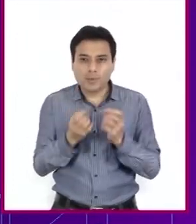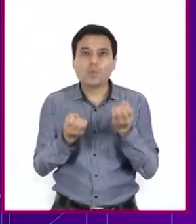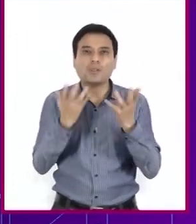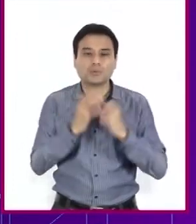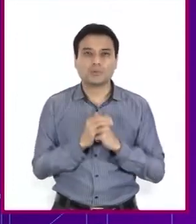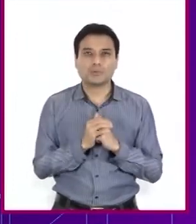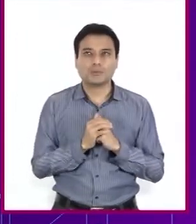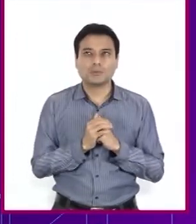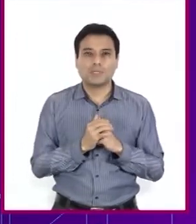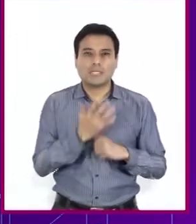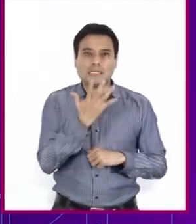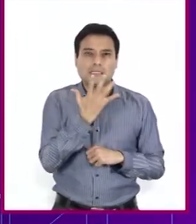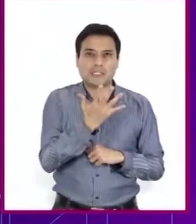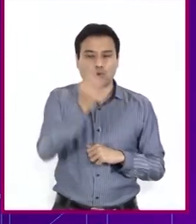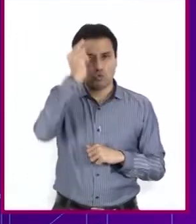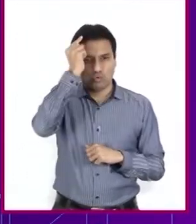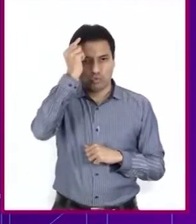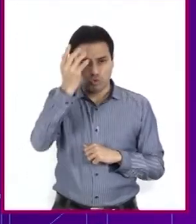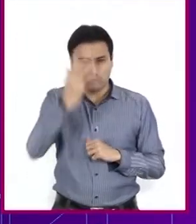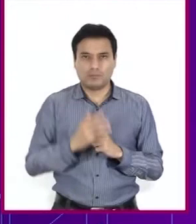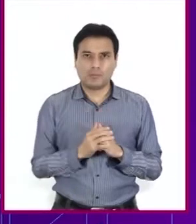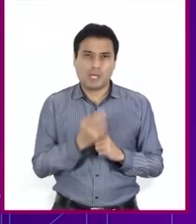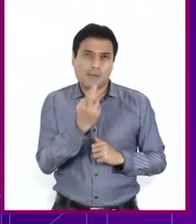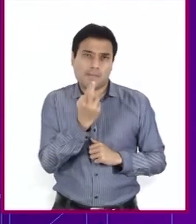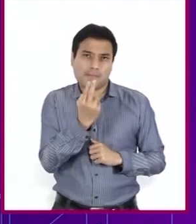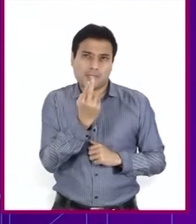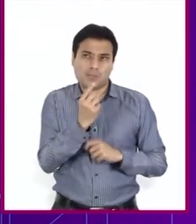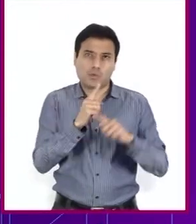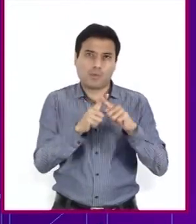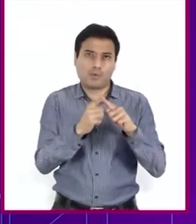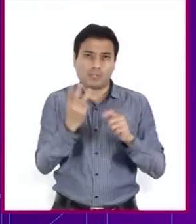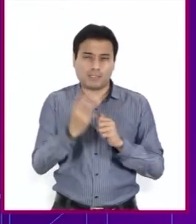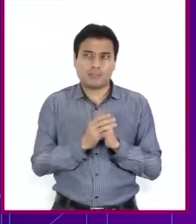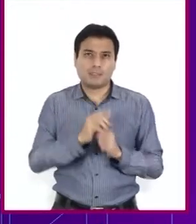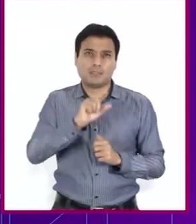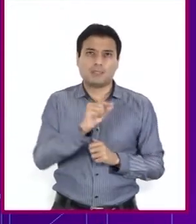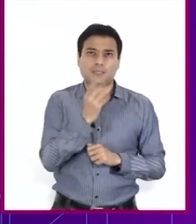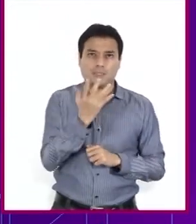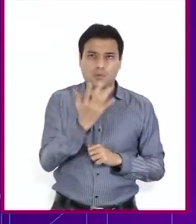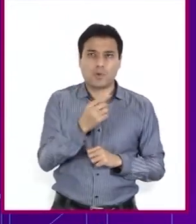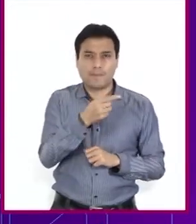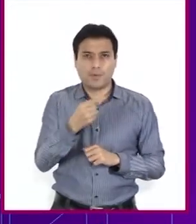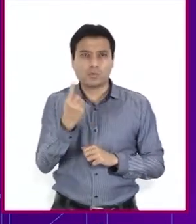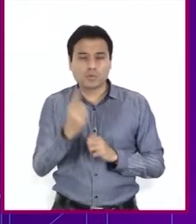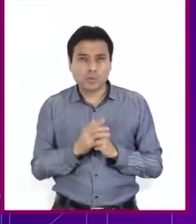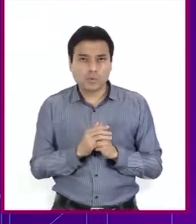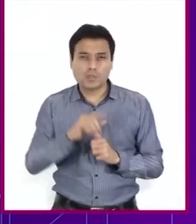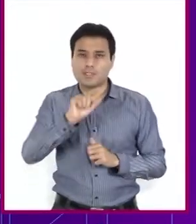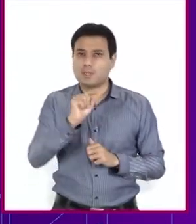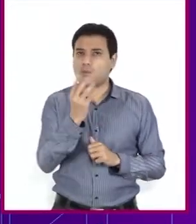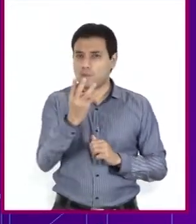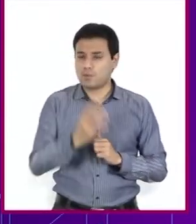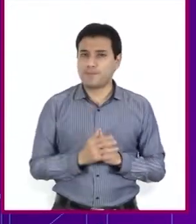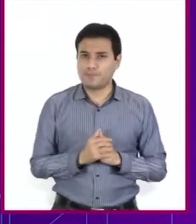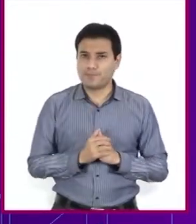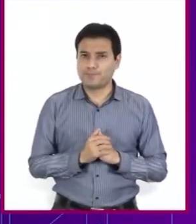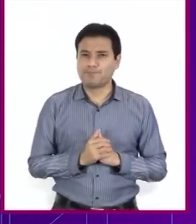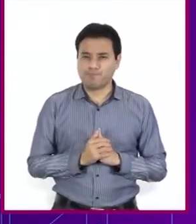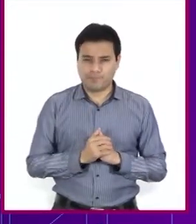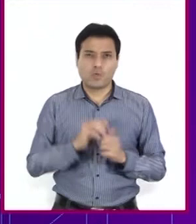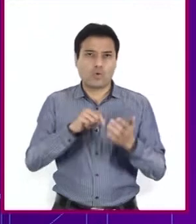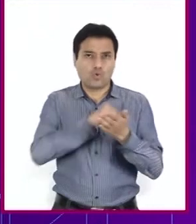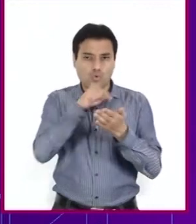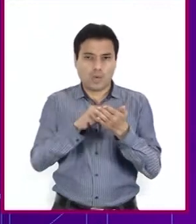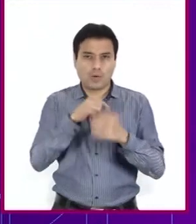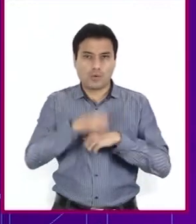5 al cuadrado es 25, multiplicado por 3 es 75, menos 1 es 74. La figura